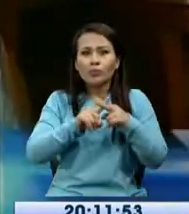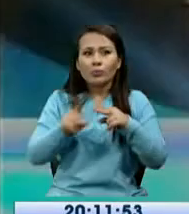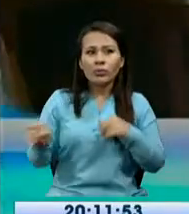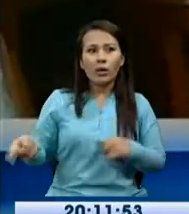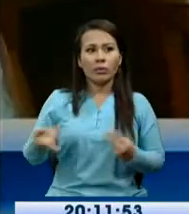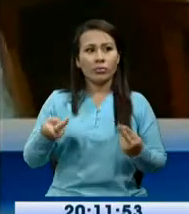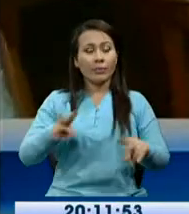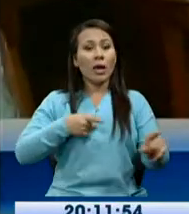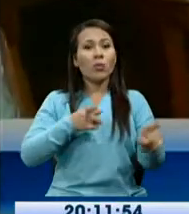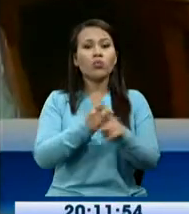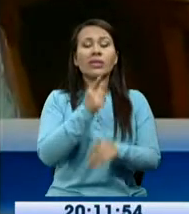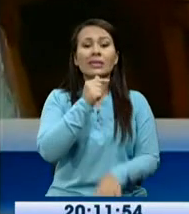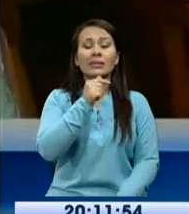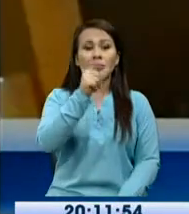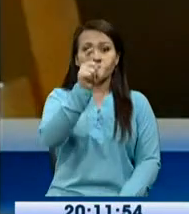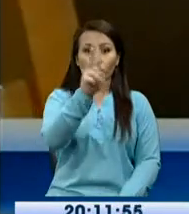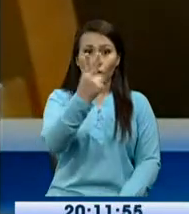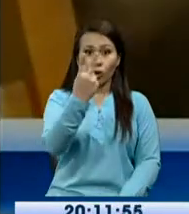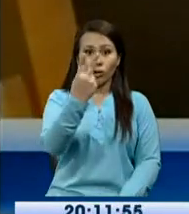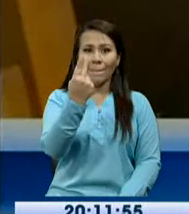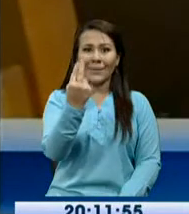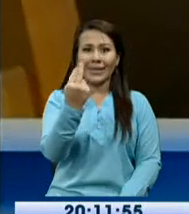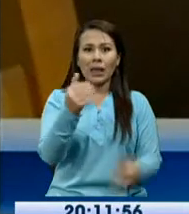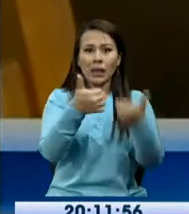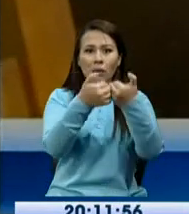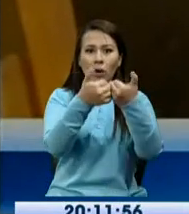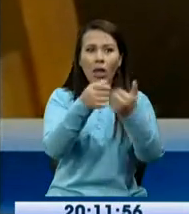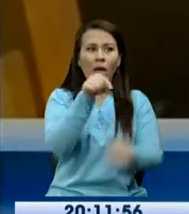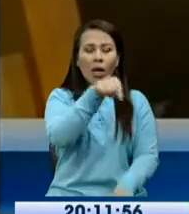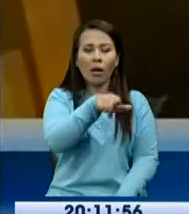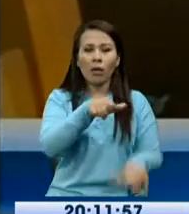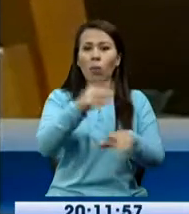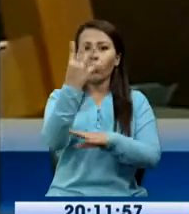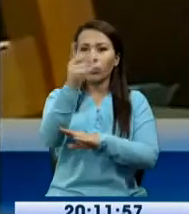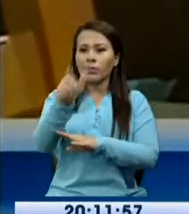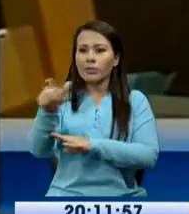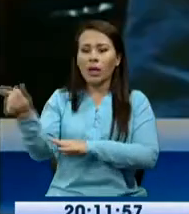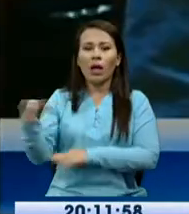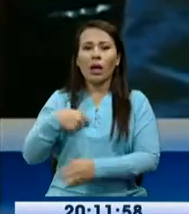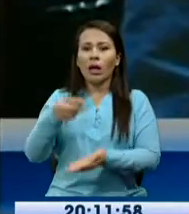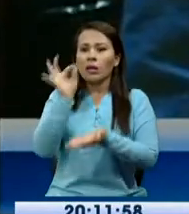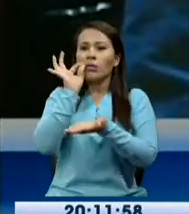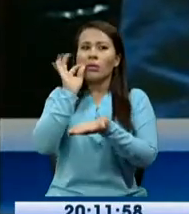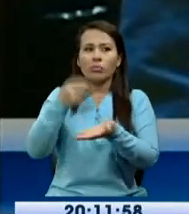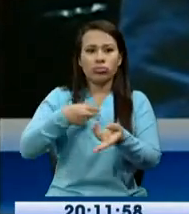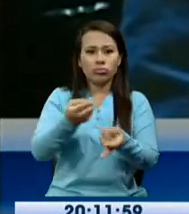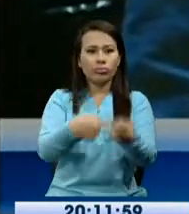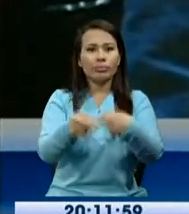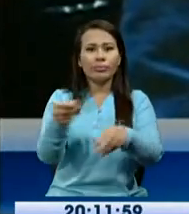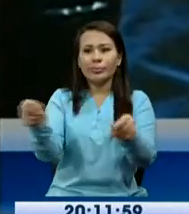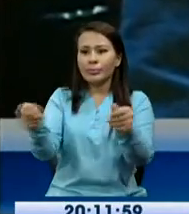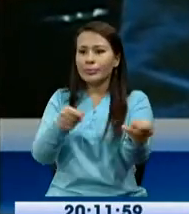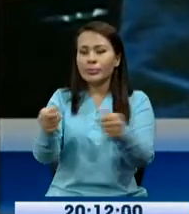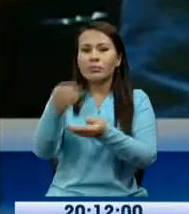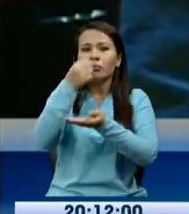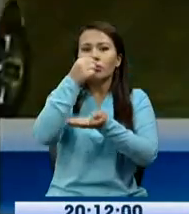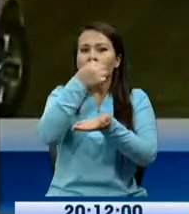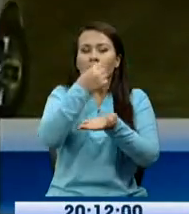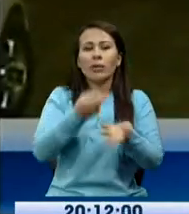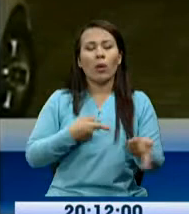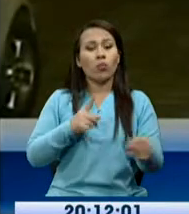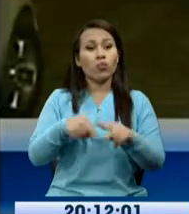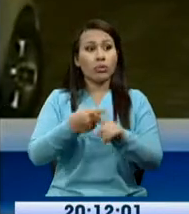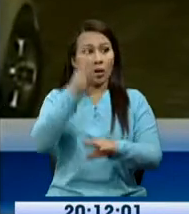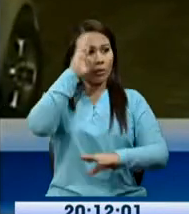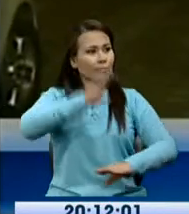delito flagrante fueron sorprendidas 2 parejas de enamorados y otras 4 personas que abastecían de los alucinógenos. Al percatarse de la intervención de